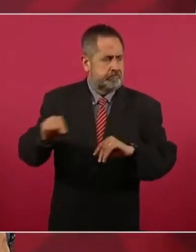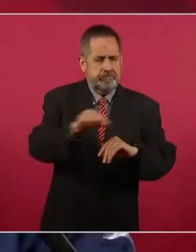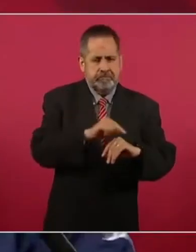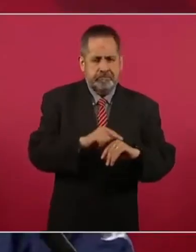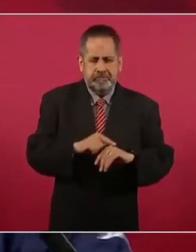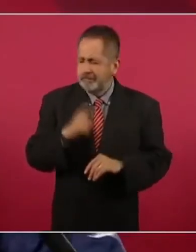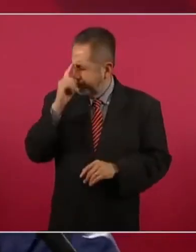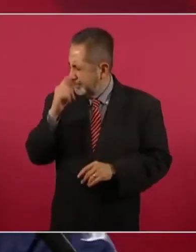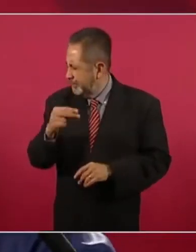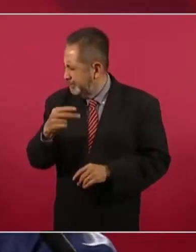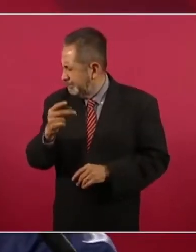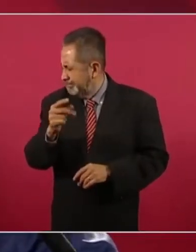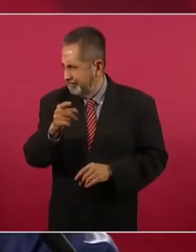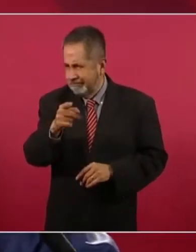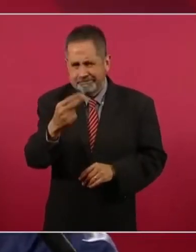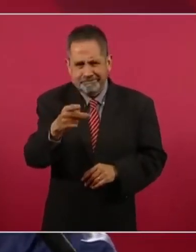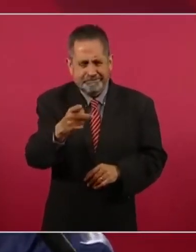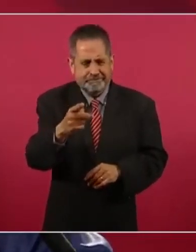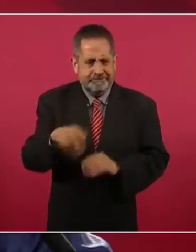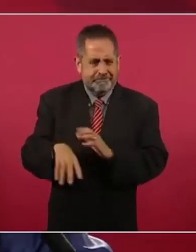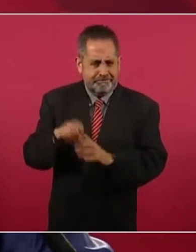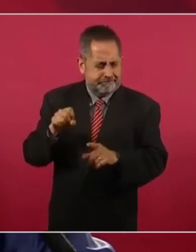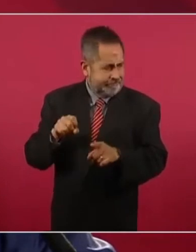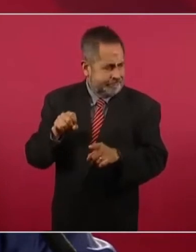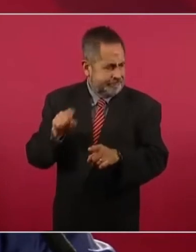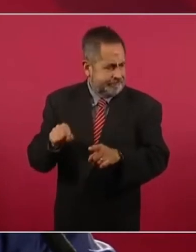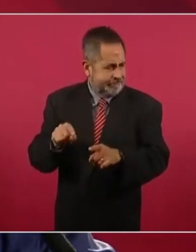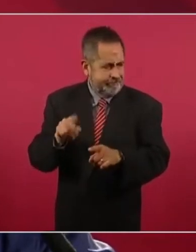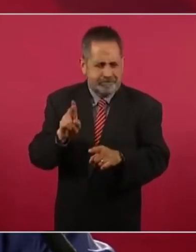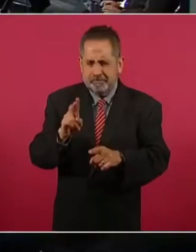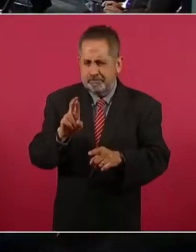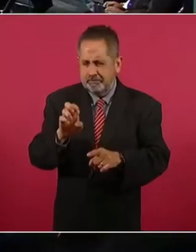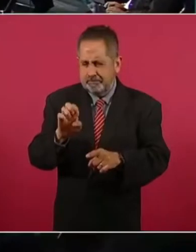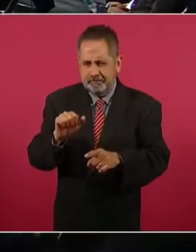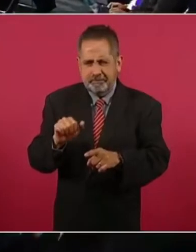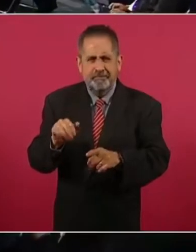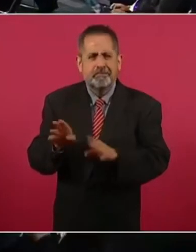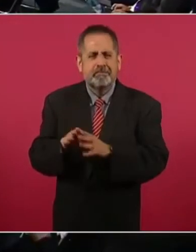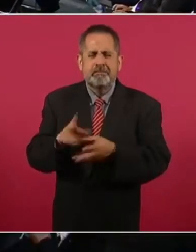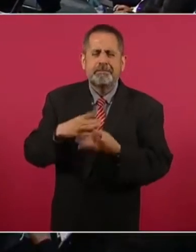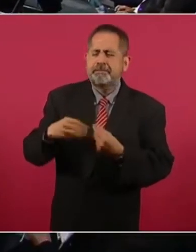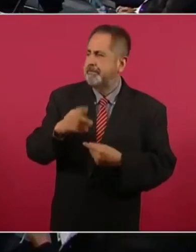¿Cómo se llama la materia prima de donde se hace la urea?